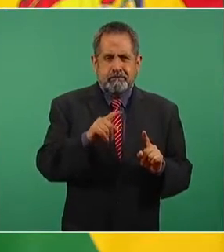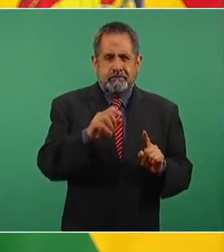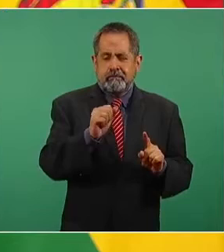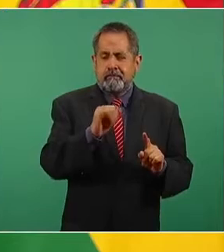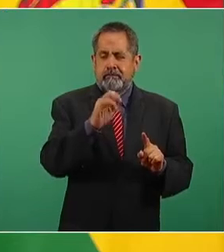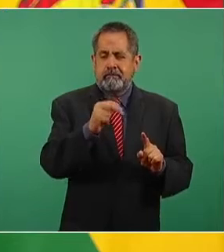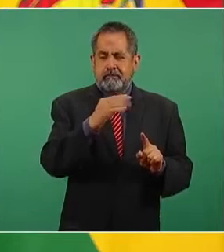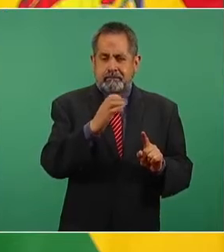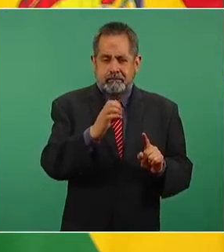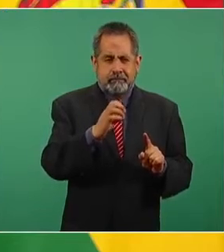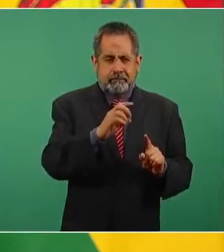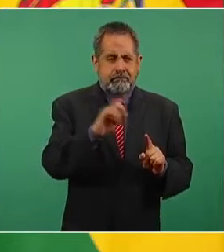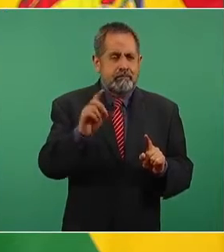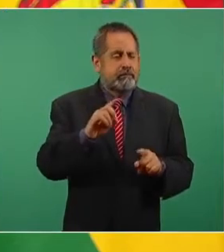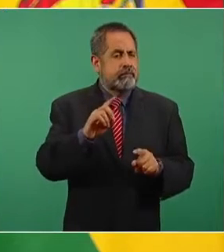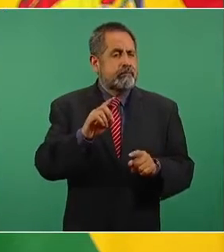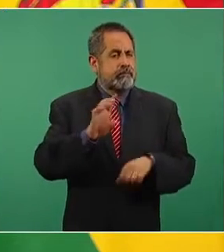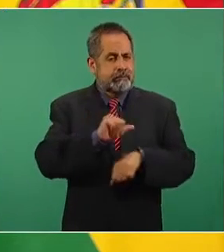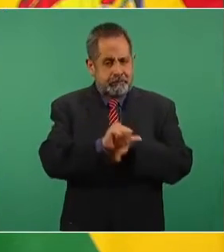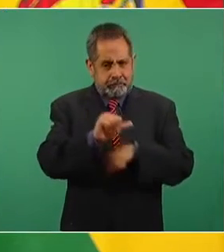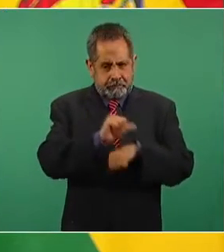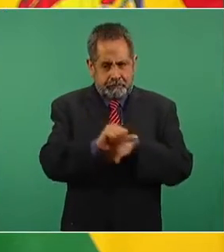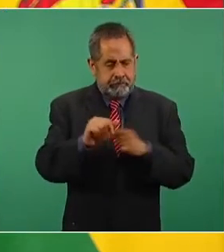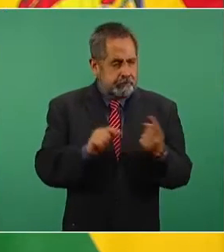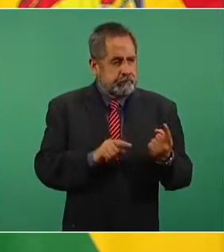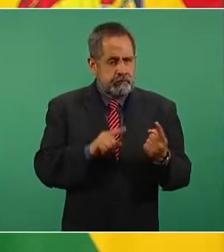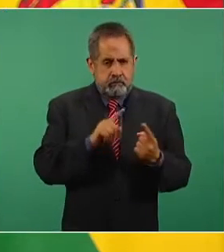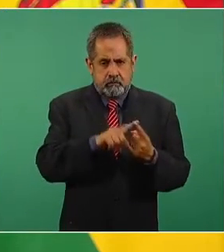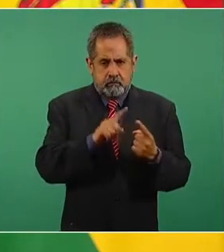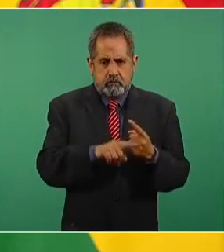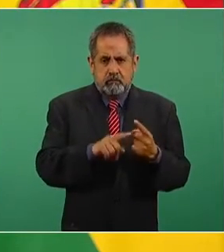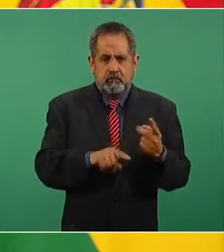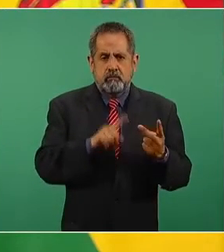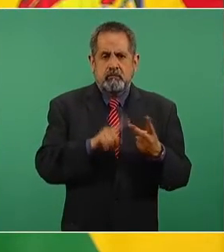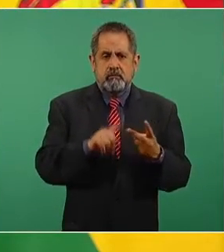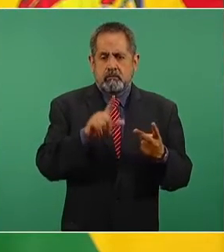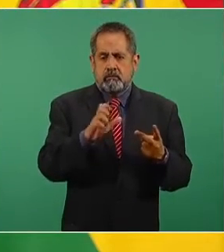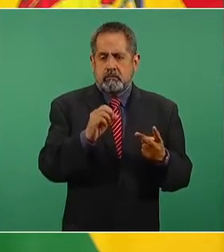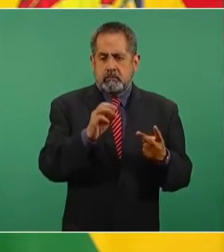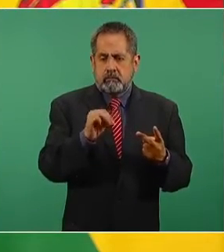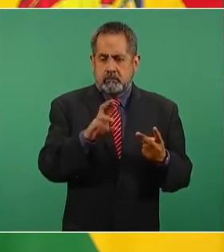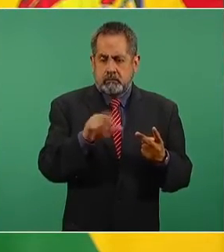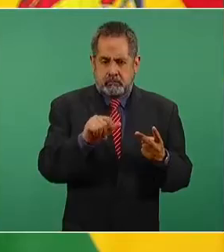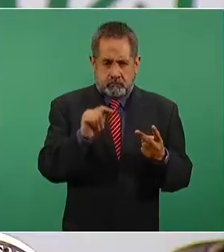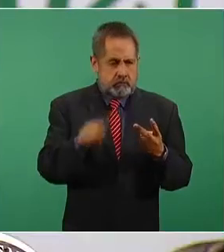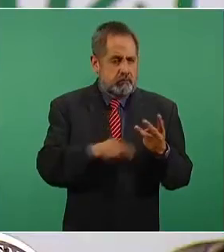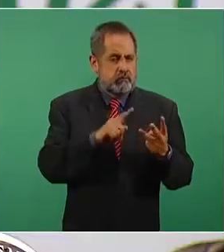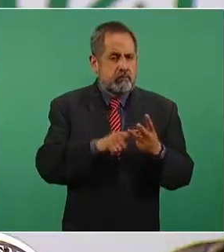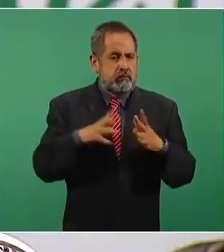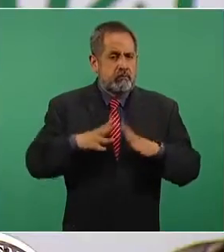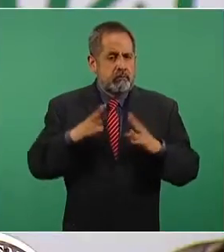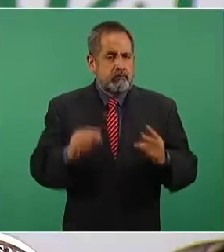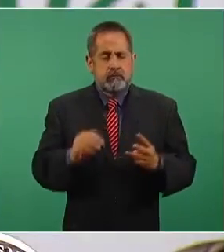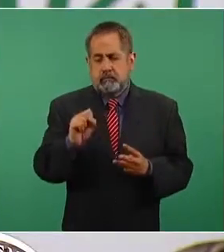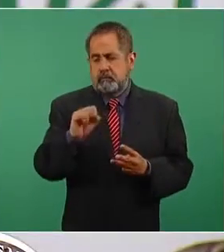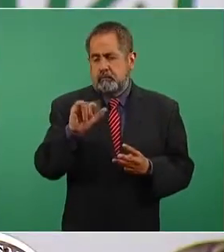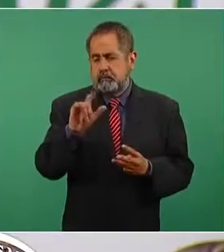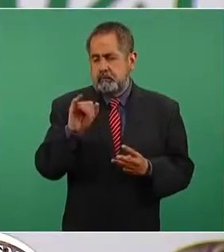Science de Buenos Aires, el laboratorio Leomont, la Fundación Slim,